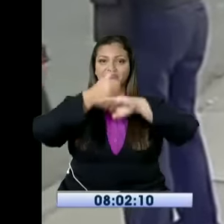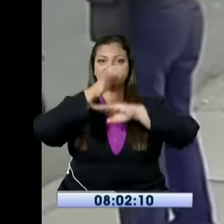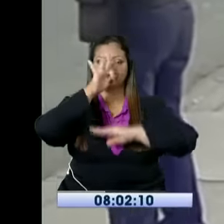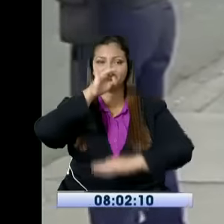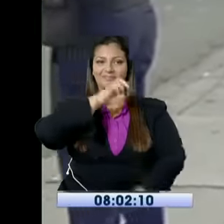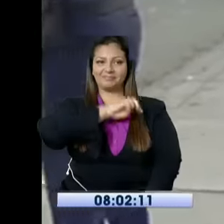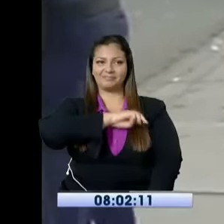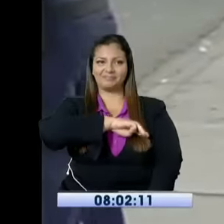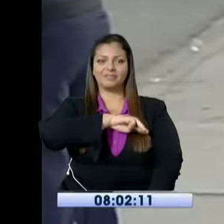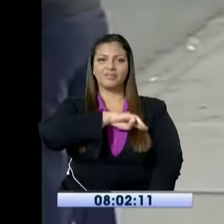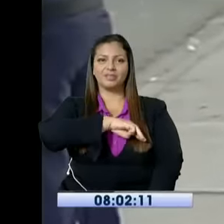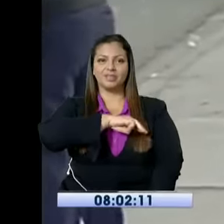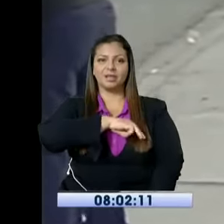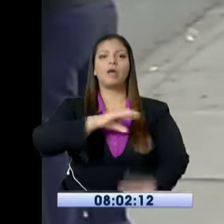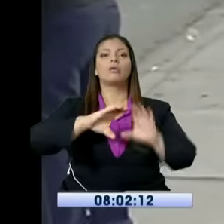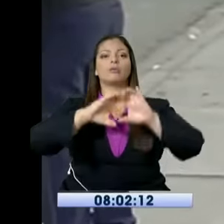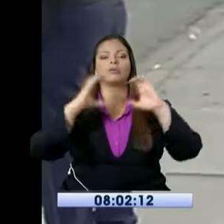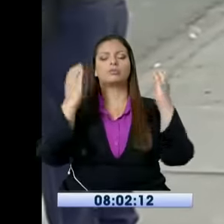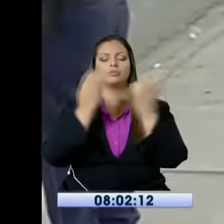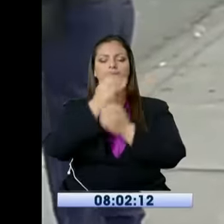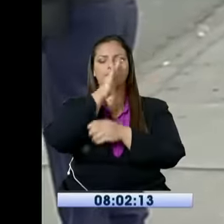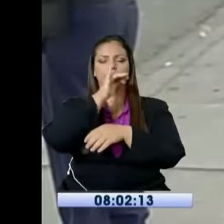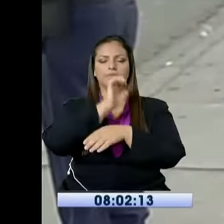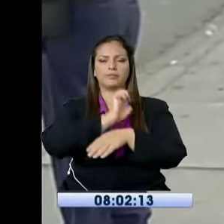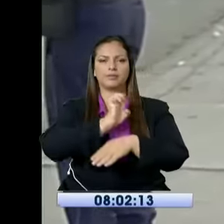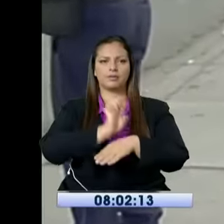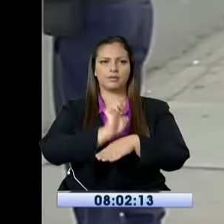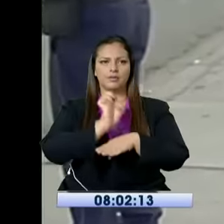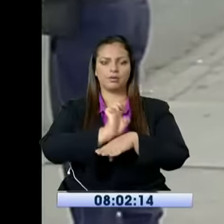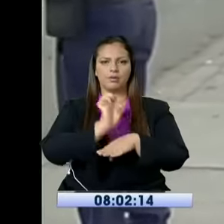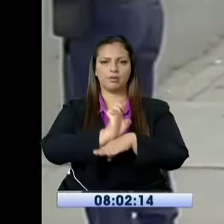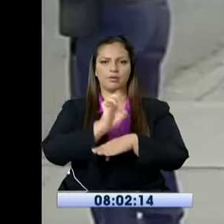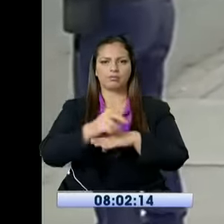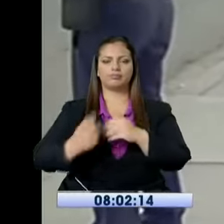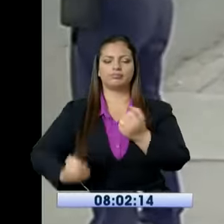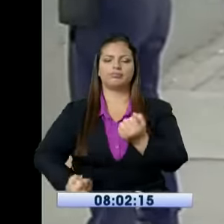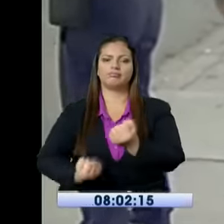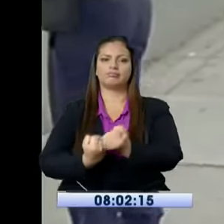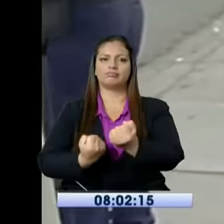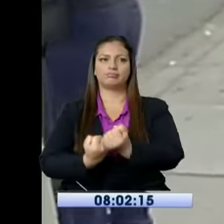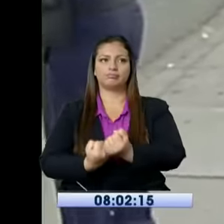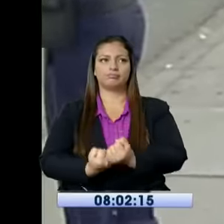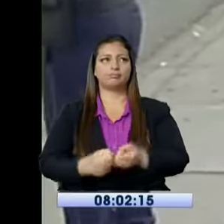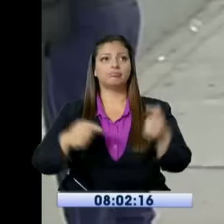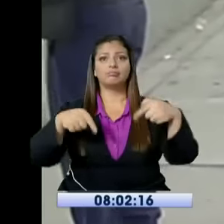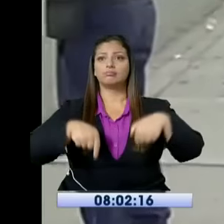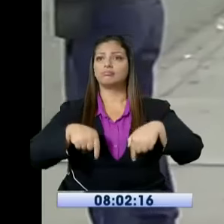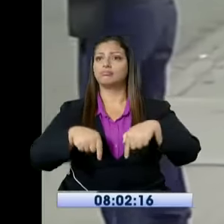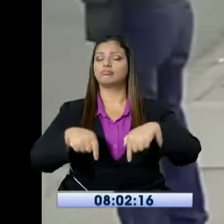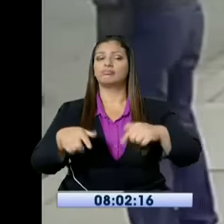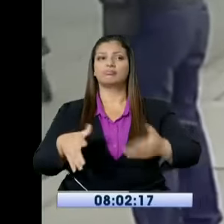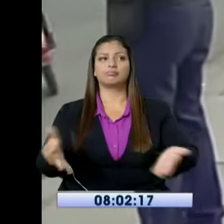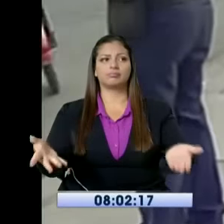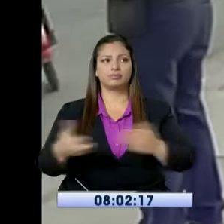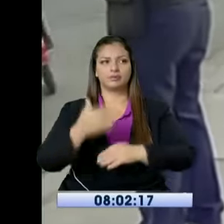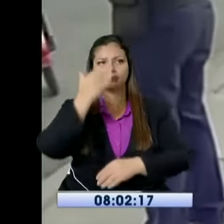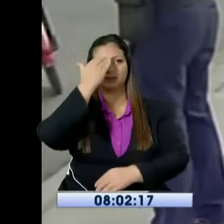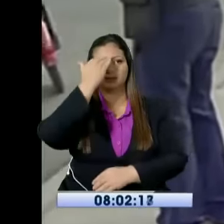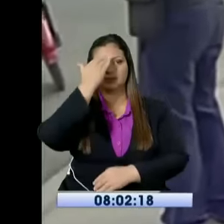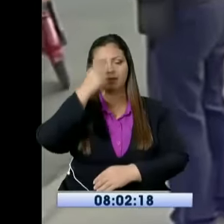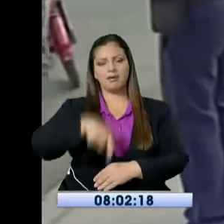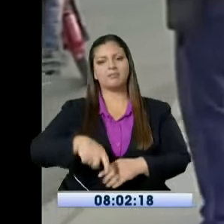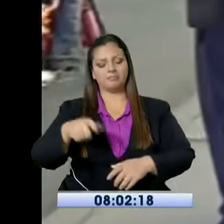Ecuador, principalmente para brindarle seguridad a las personas que en toda el área, bueno, a estas horas de la mañana están saliendo